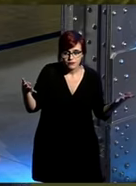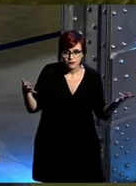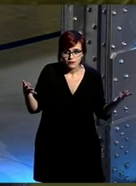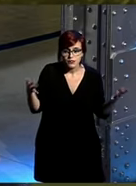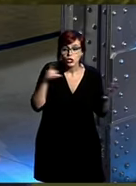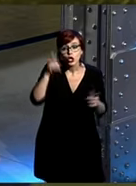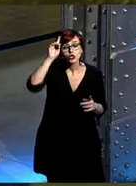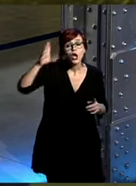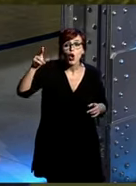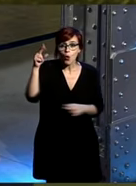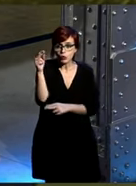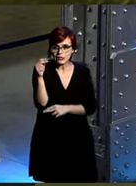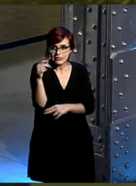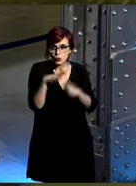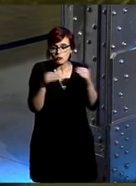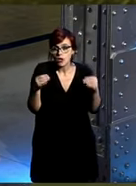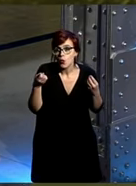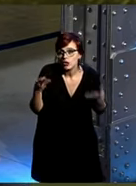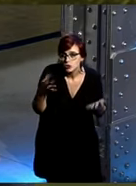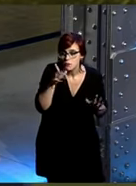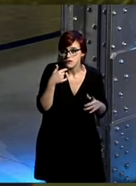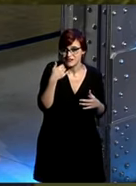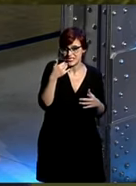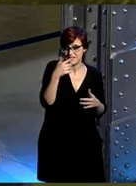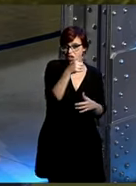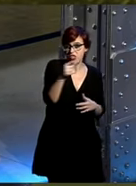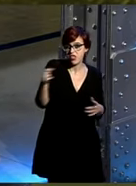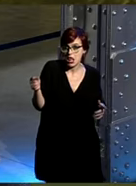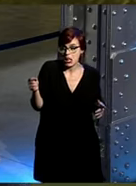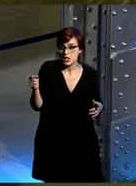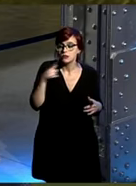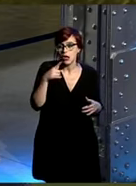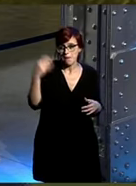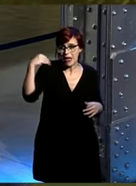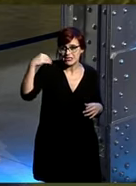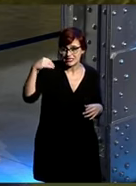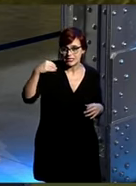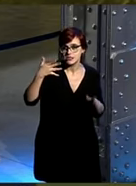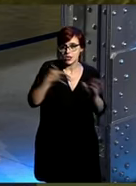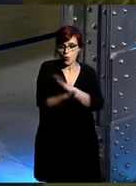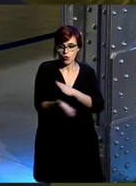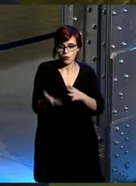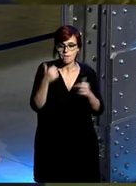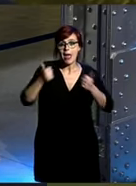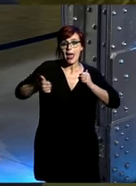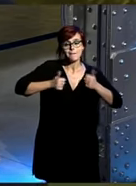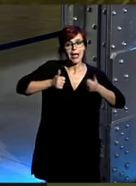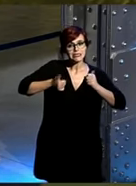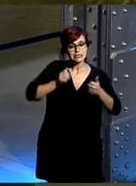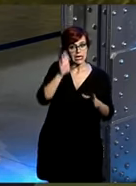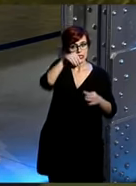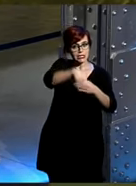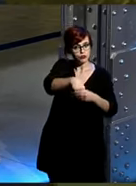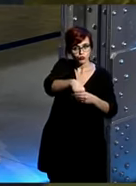No sé la Complutense cuántos grados debe tener, pero cerca de la centena. Los másteres seguro que no están ni contabilizados, pero ese